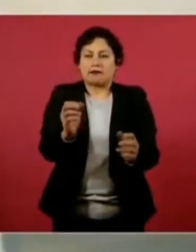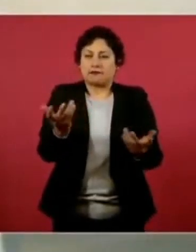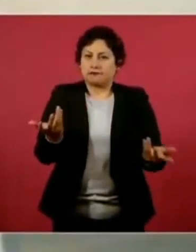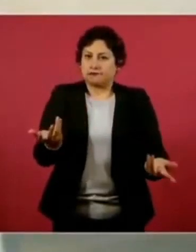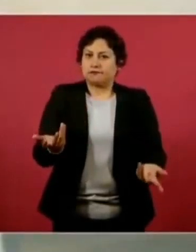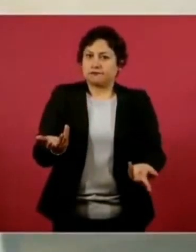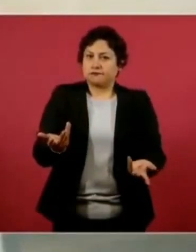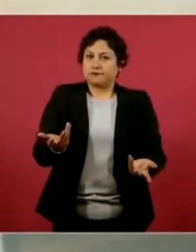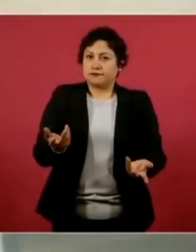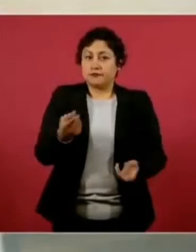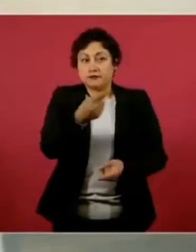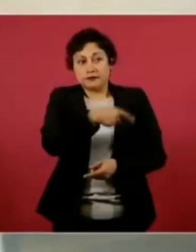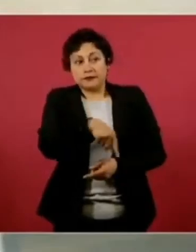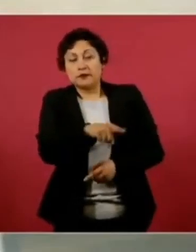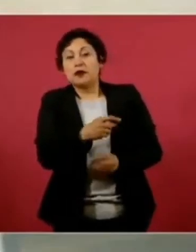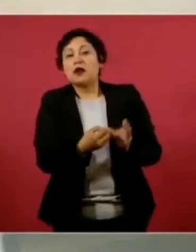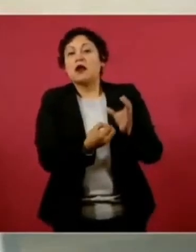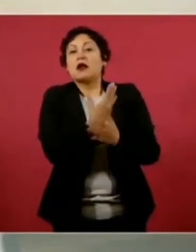a corruptos,